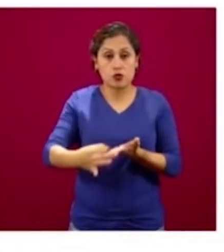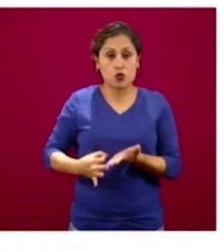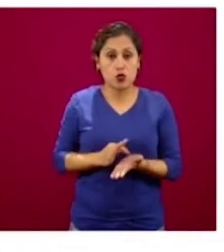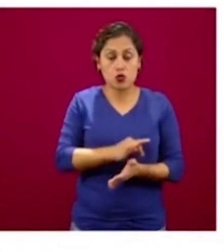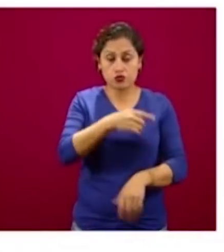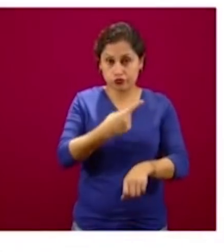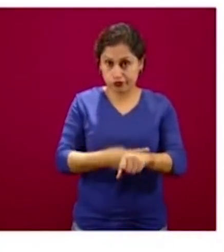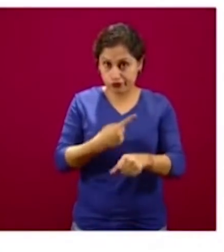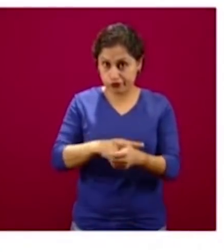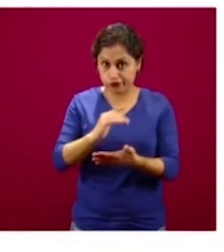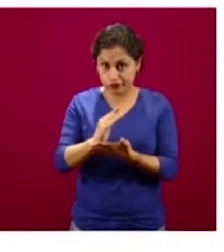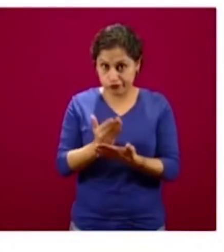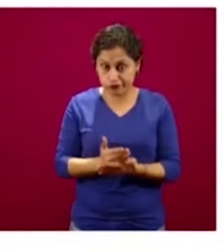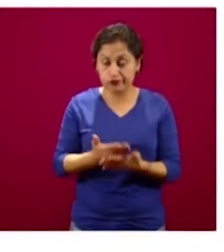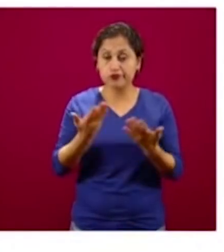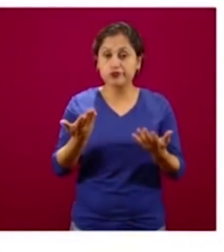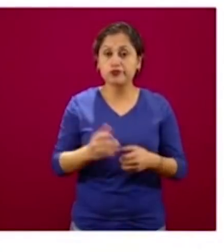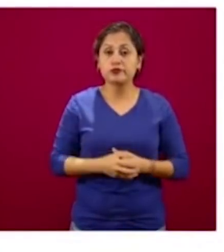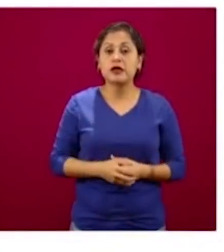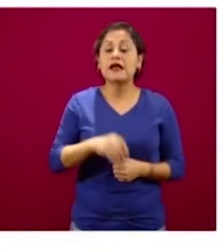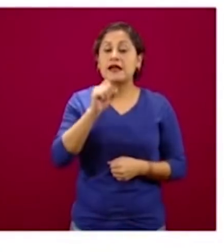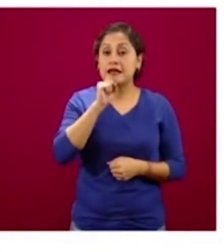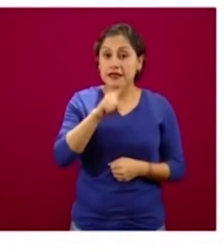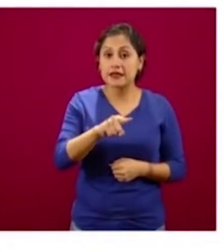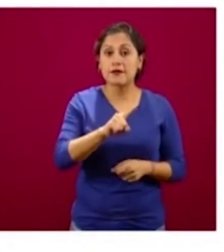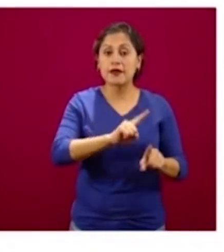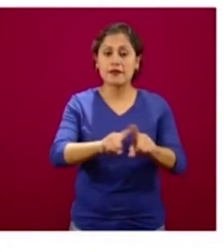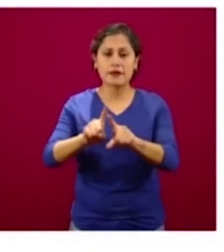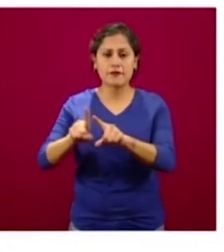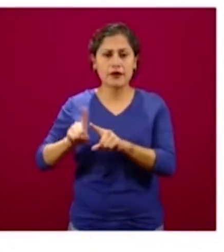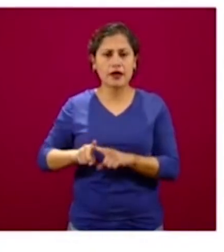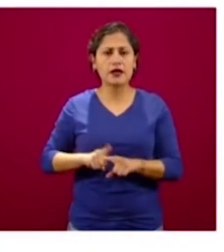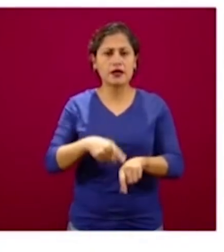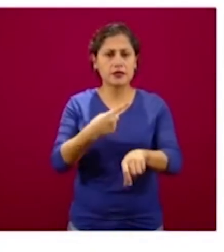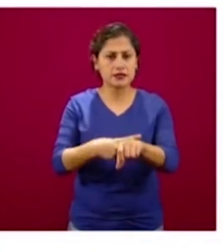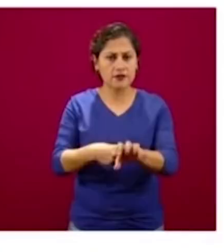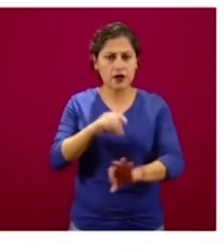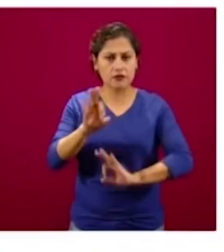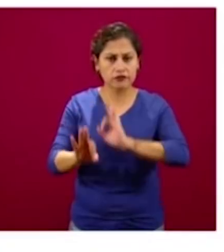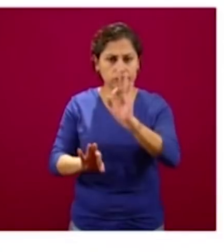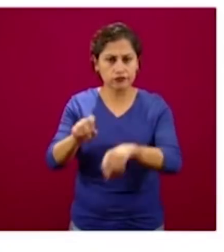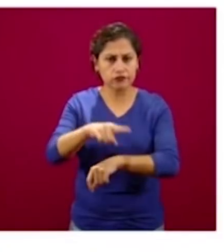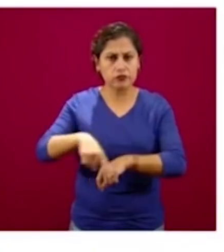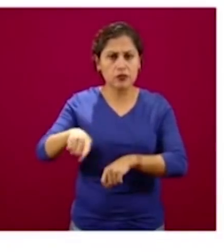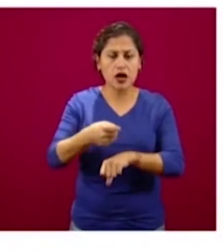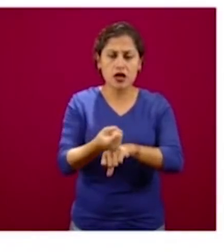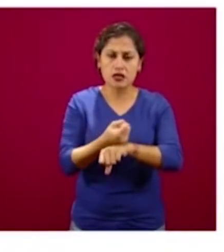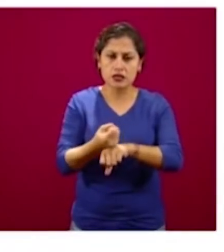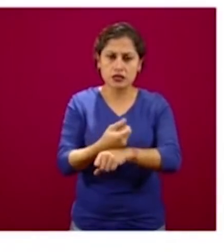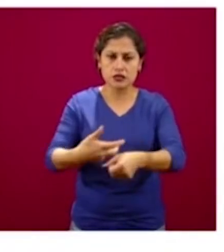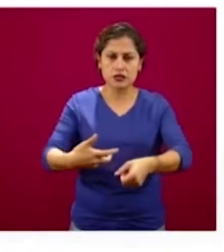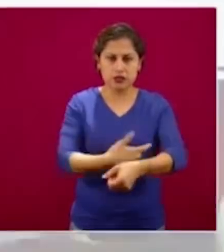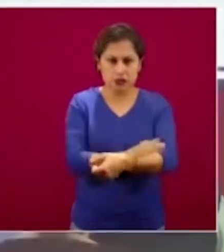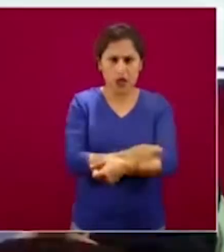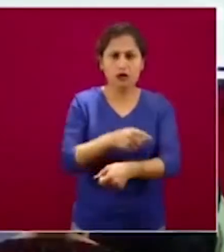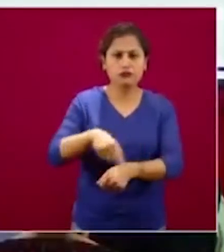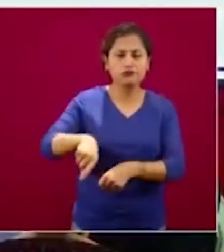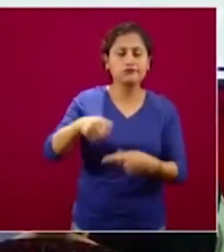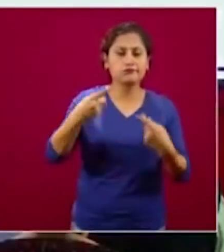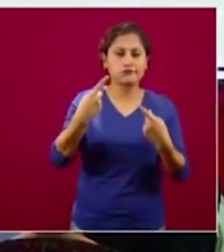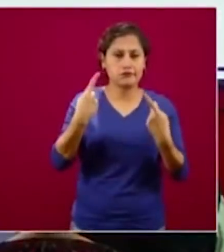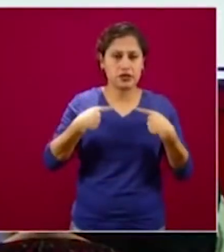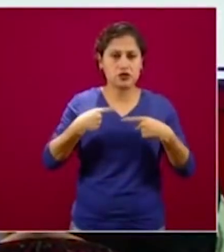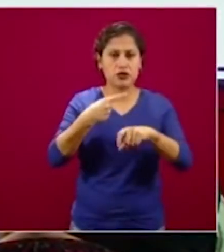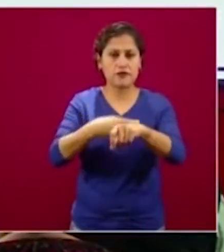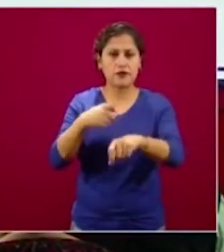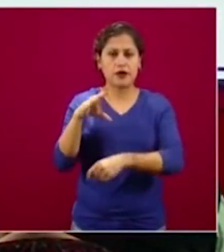este momento atender los requerimientos transfusionales de pacientes con COVID-19. Como pueden ver